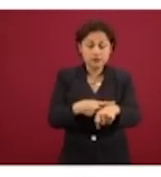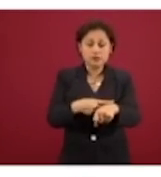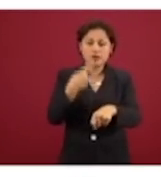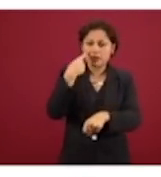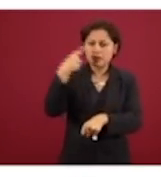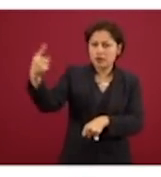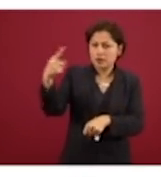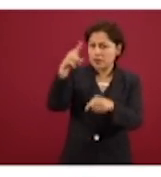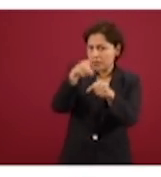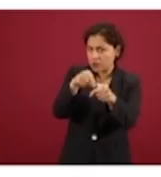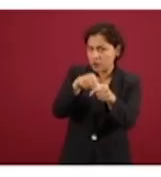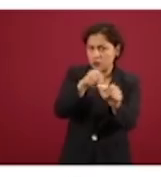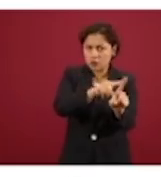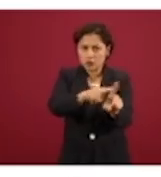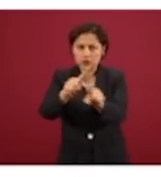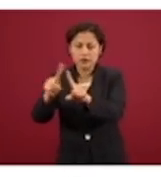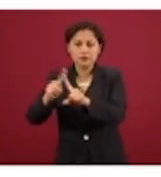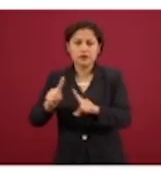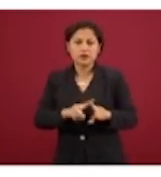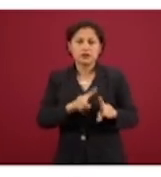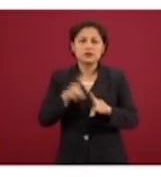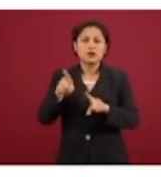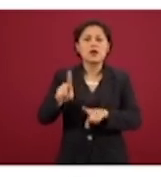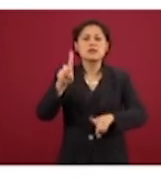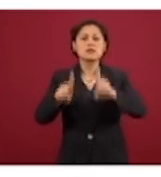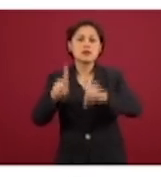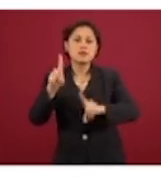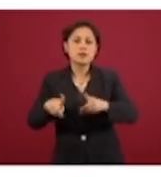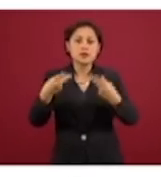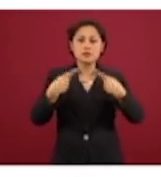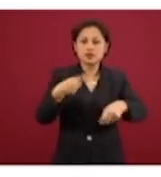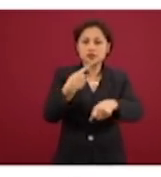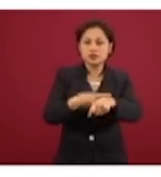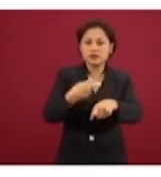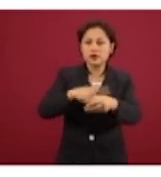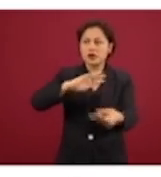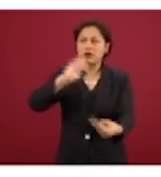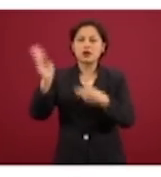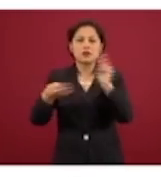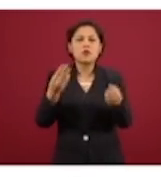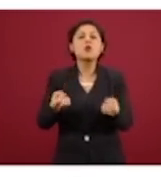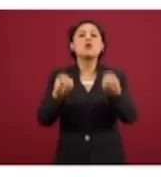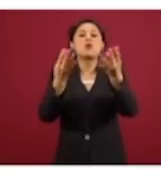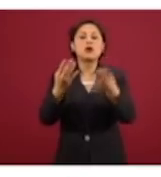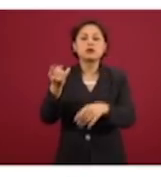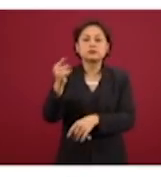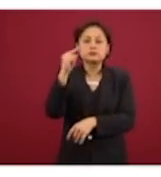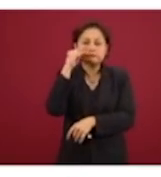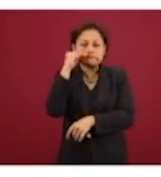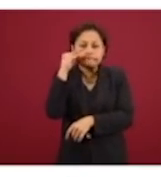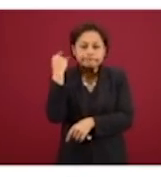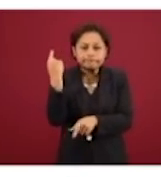de colores representa la cantidad de casos registrados en el mundo. Las letras son muy chicas en